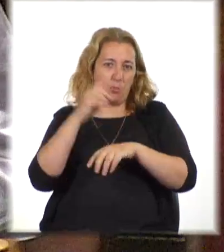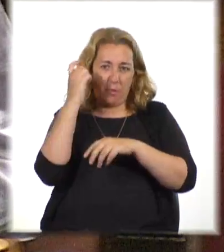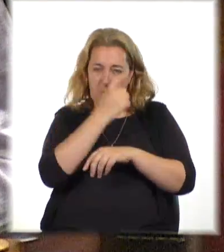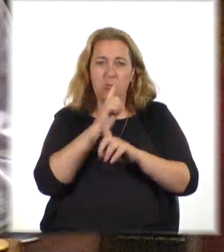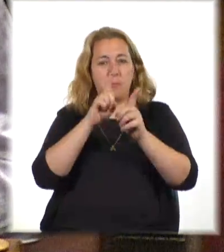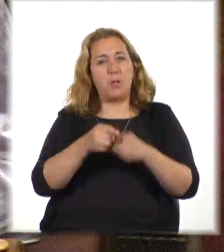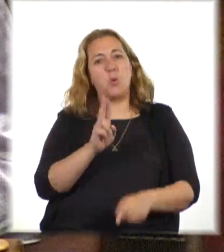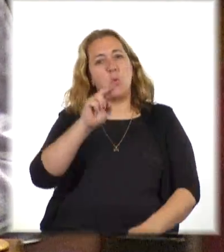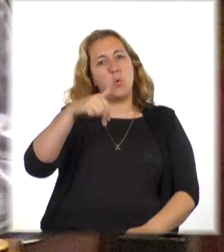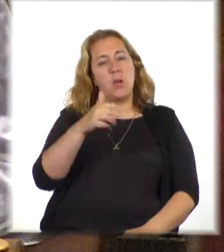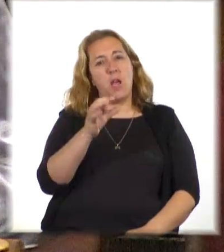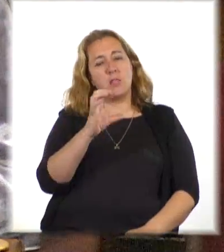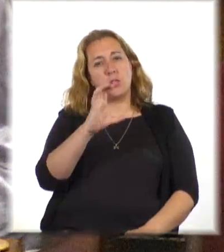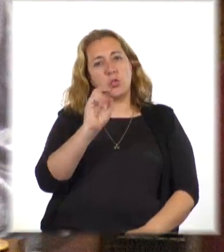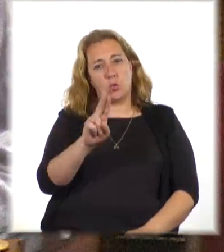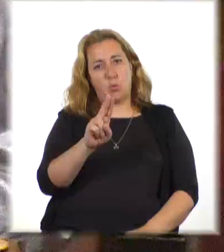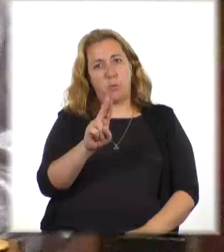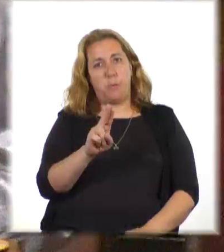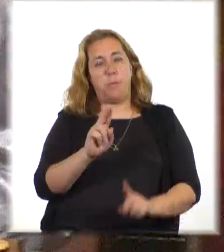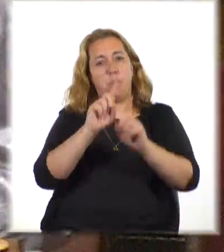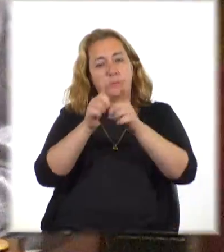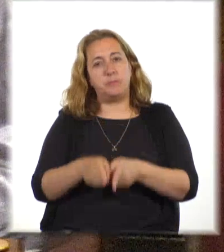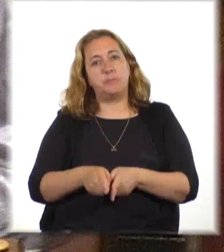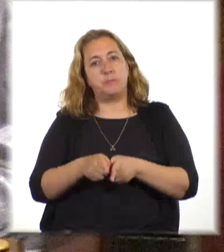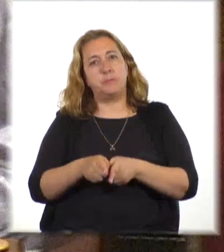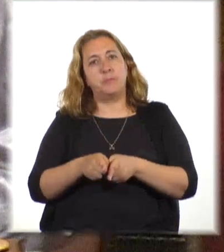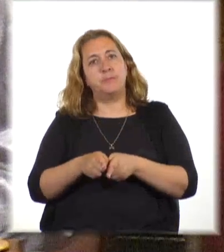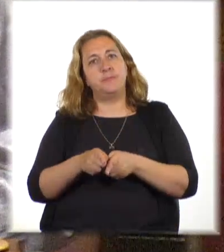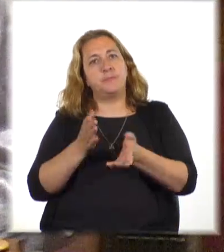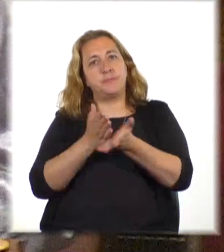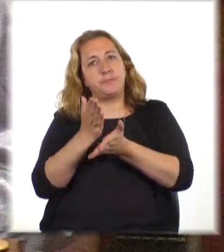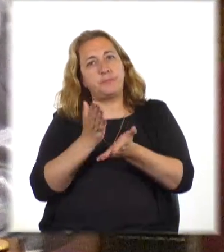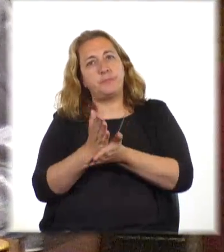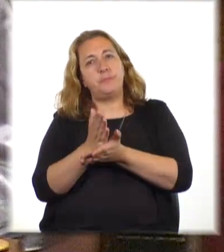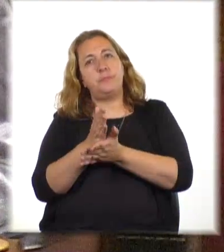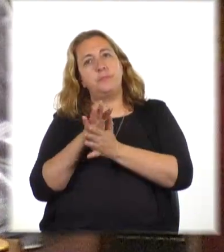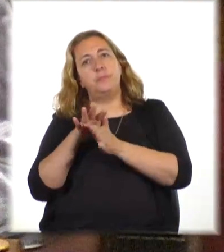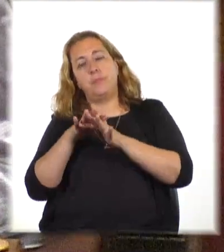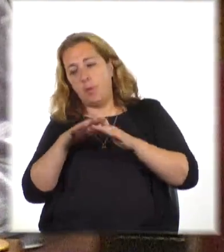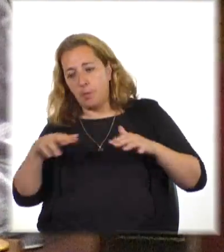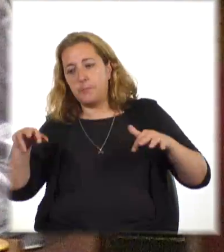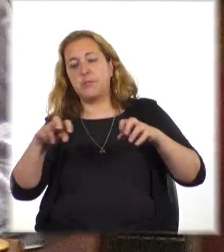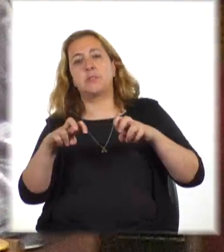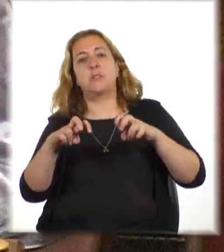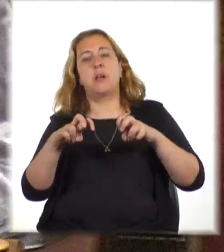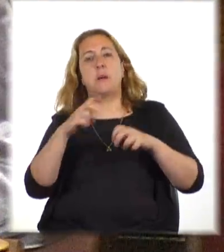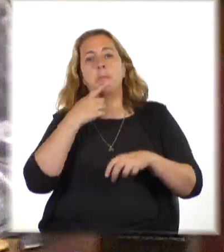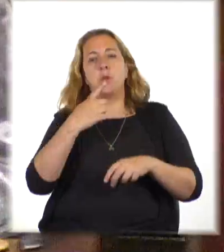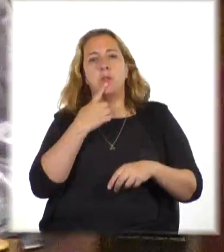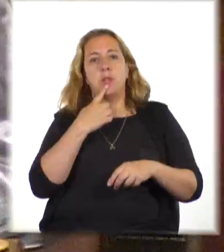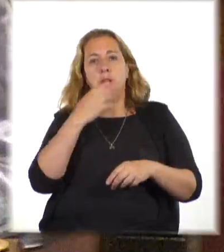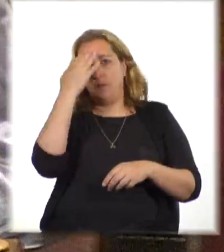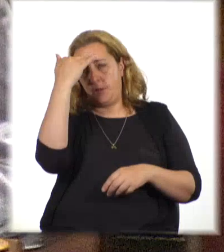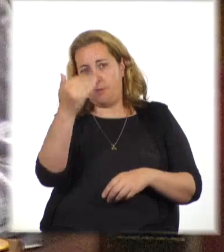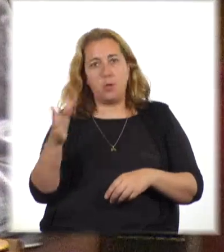que también ha recibido esa solidaridad a la mesa política del frente amplio y a todos los partidos políticos